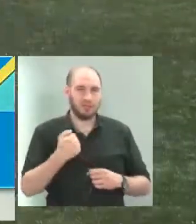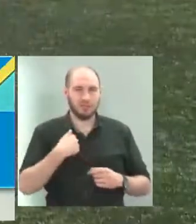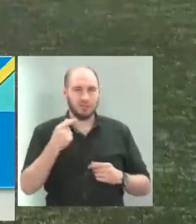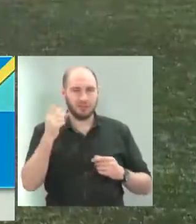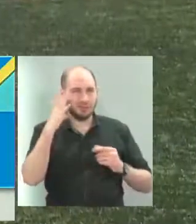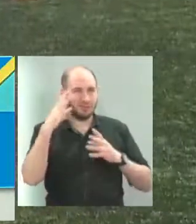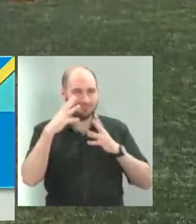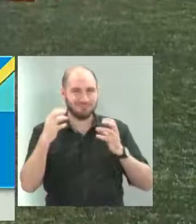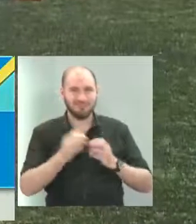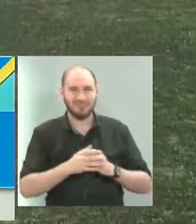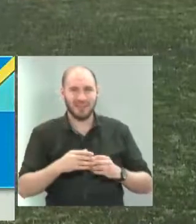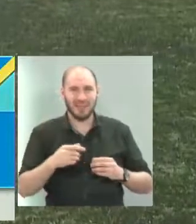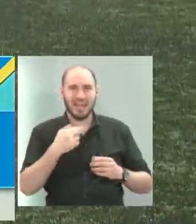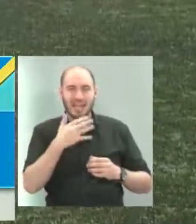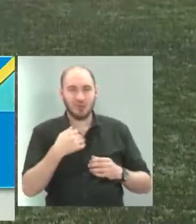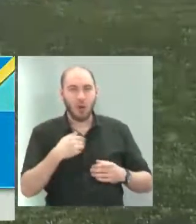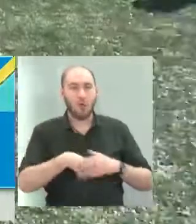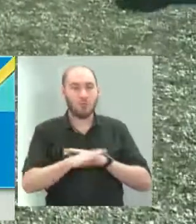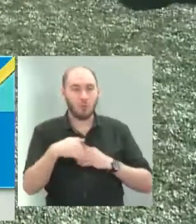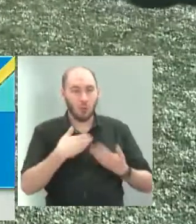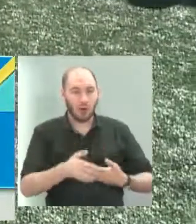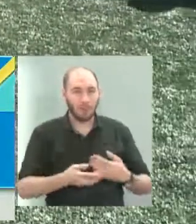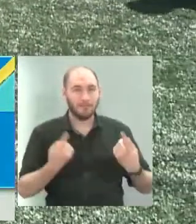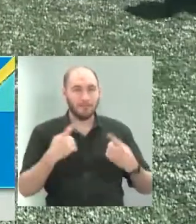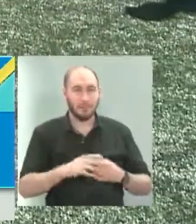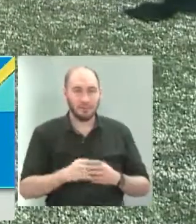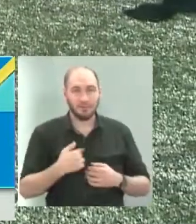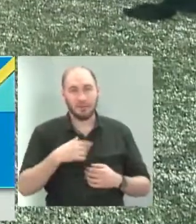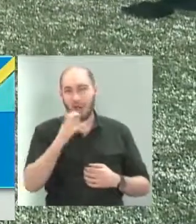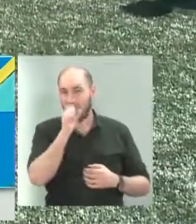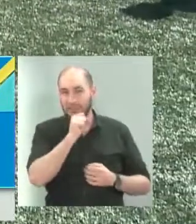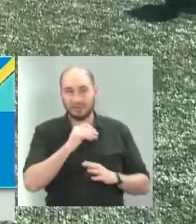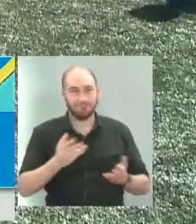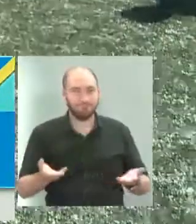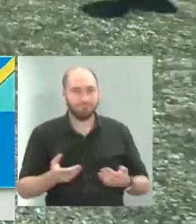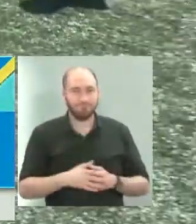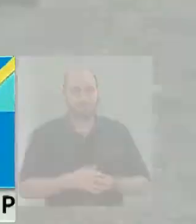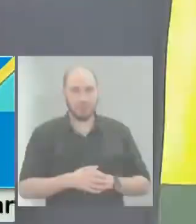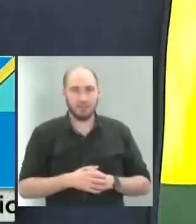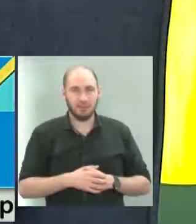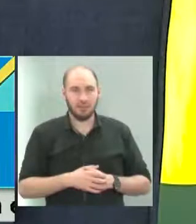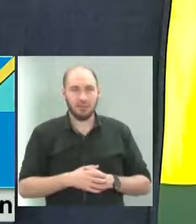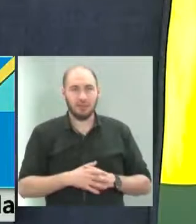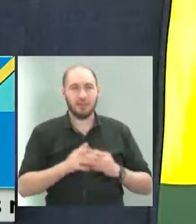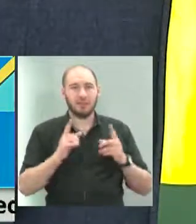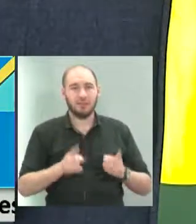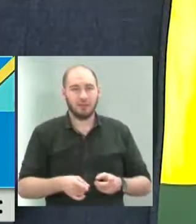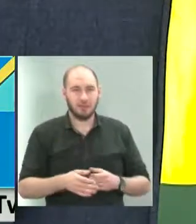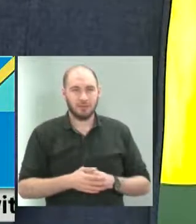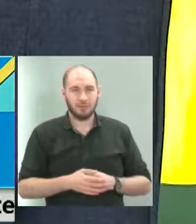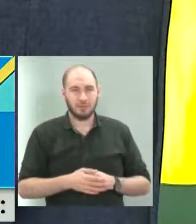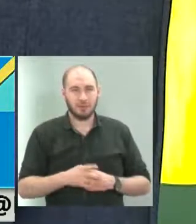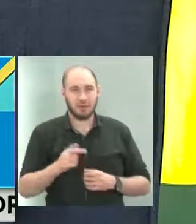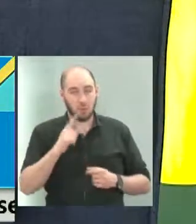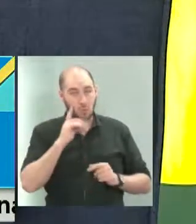ovalada, que mi hijo juega al fútbol, pero me la comí como un duque. Quiero decir con esto que también, ojo, es un